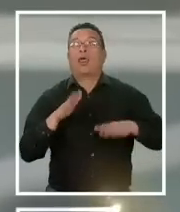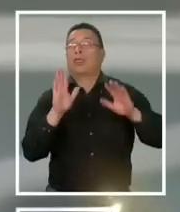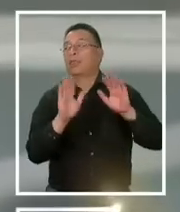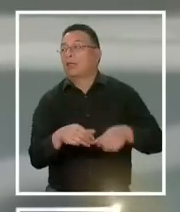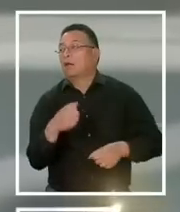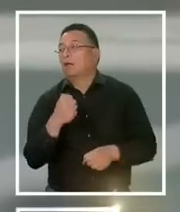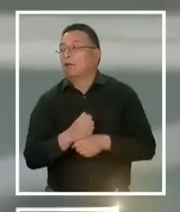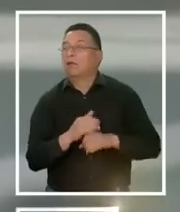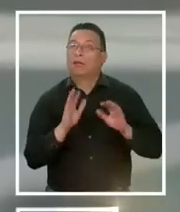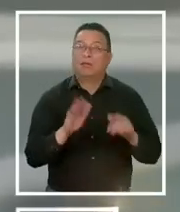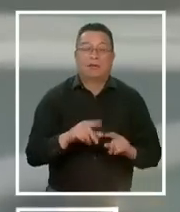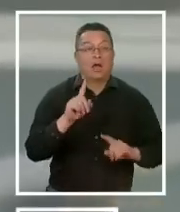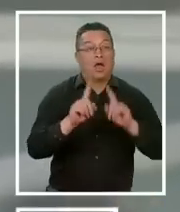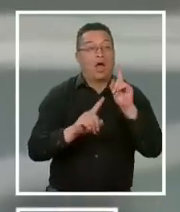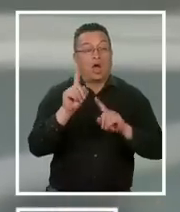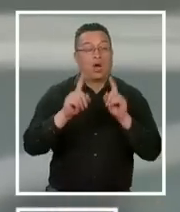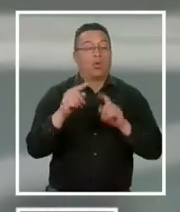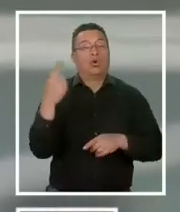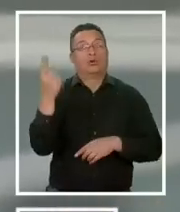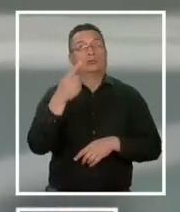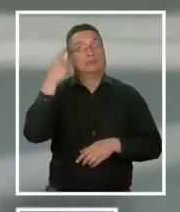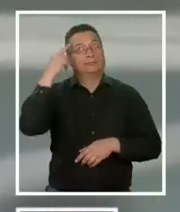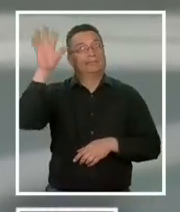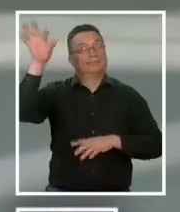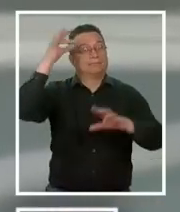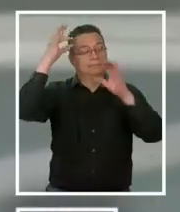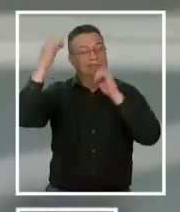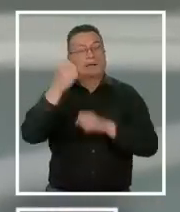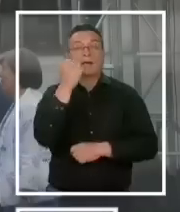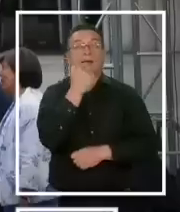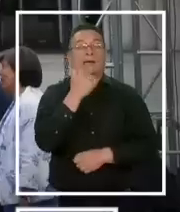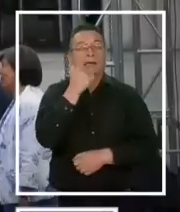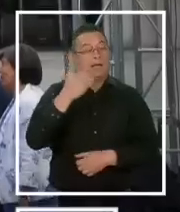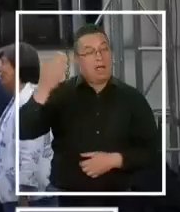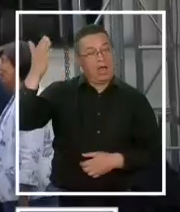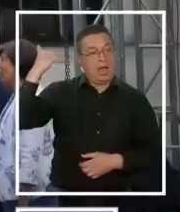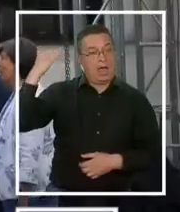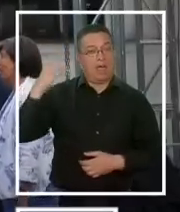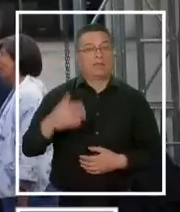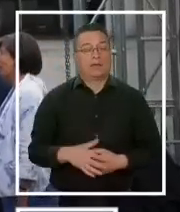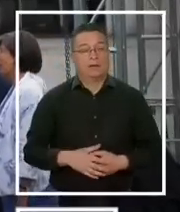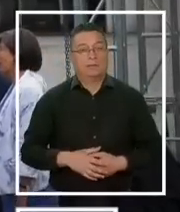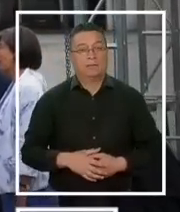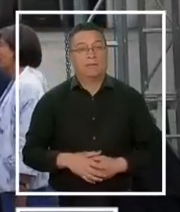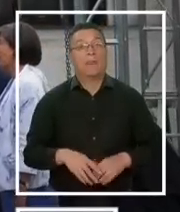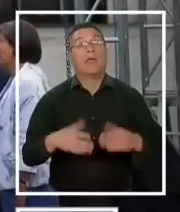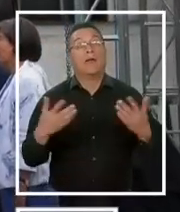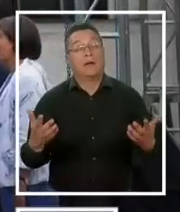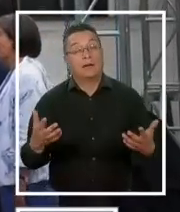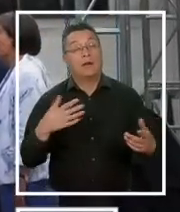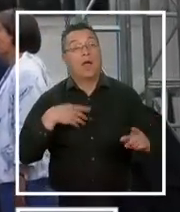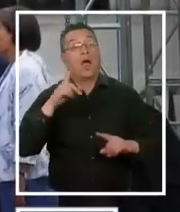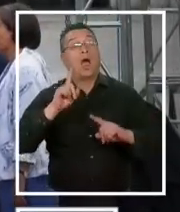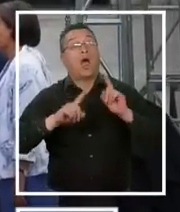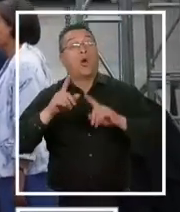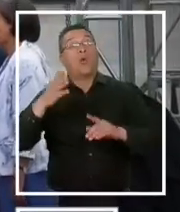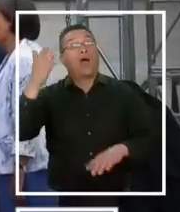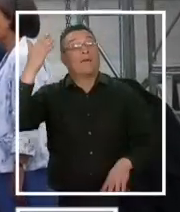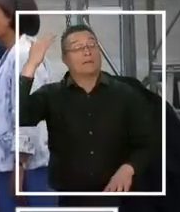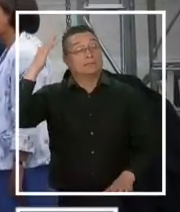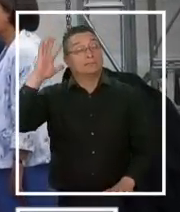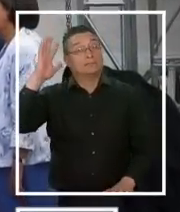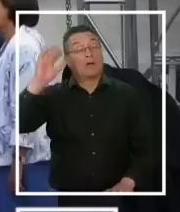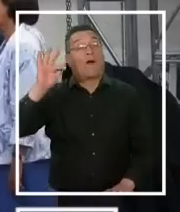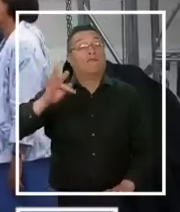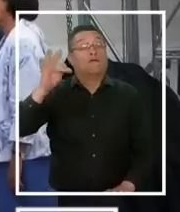Como algunos malamente pudimos haberlo interpretado anteriormente Si alguna vez en el